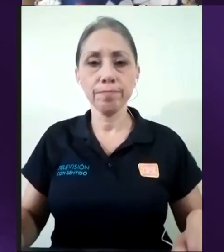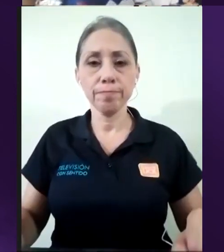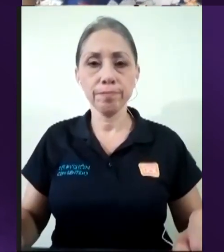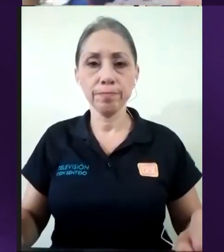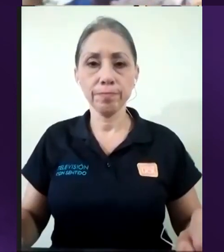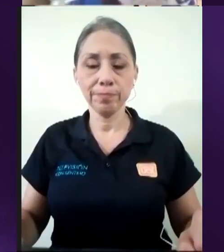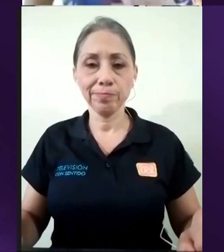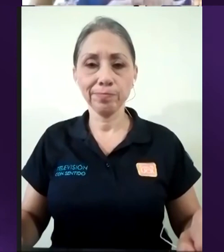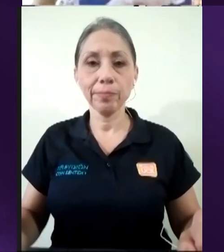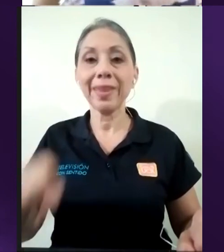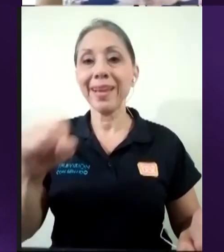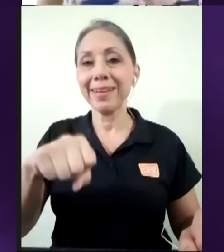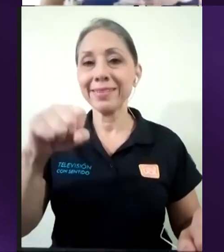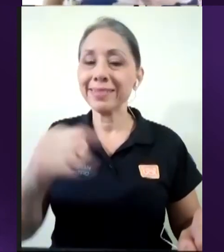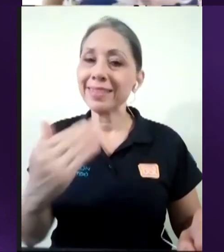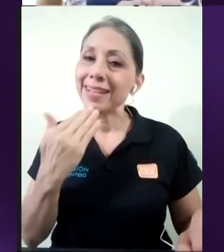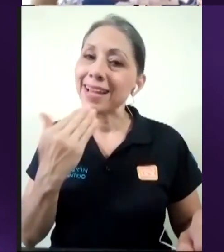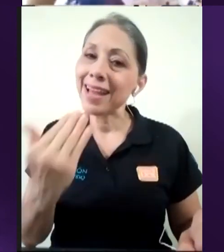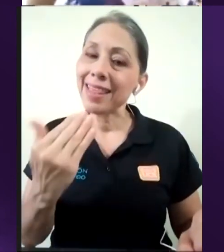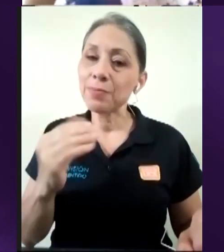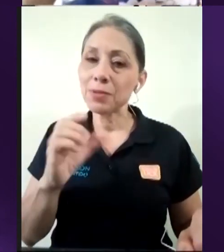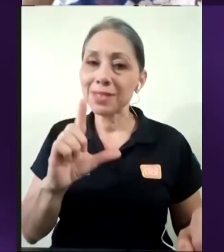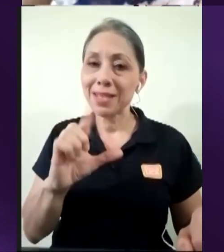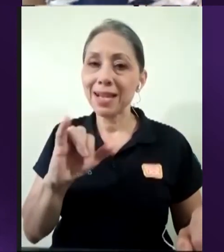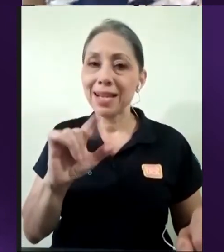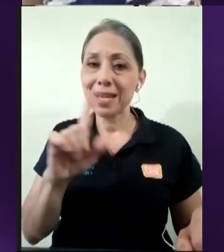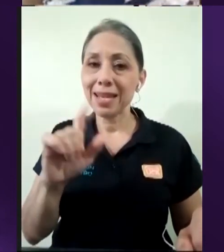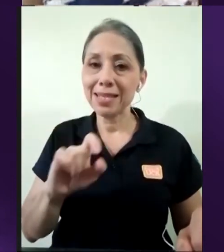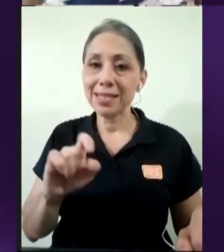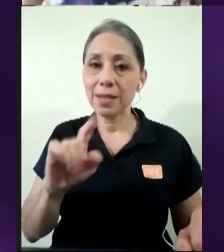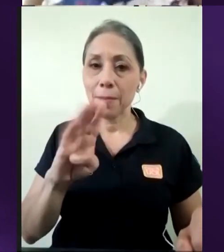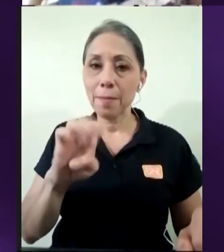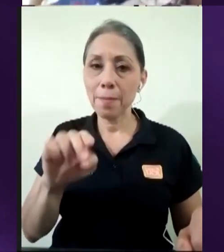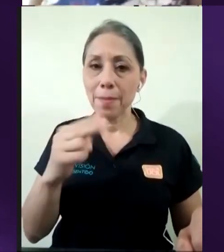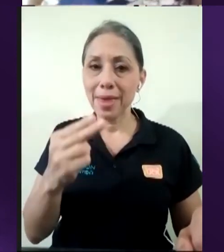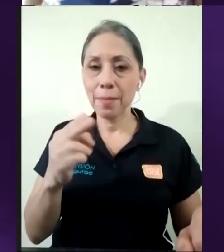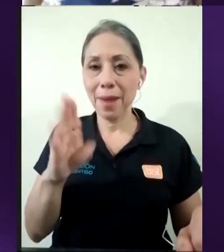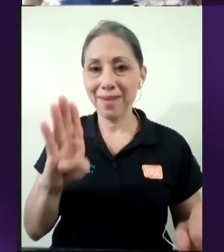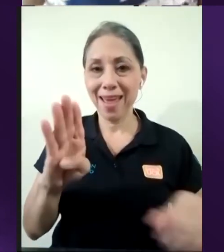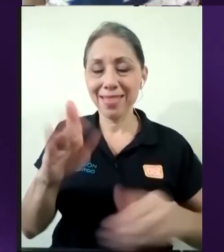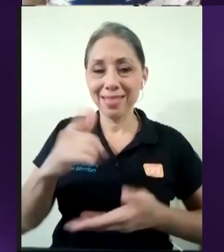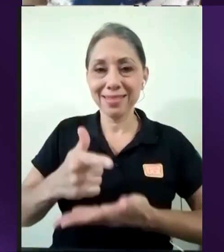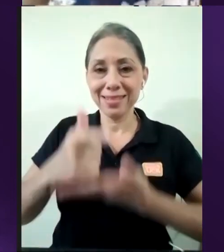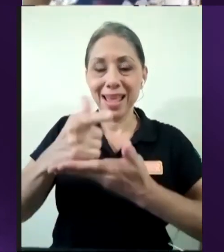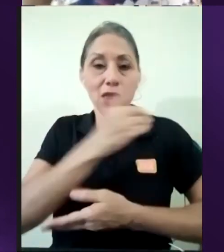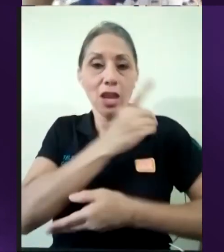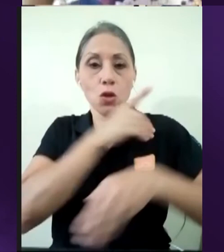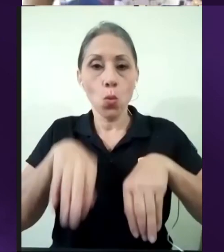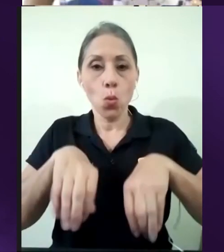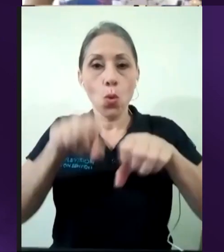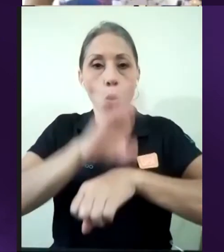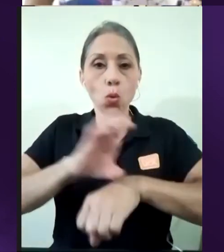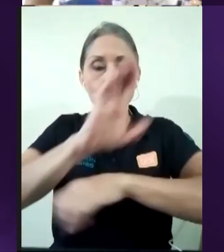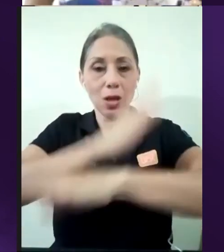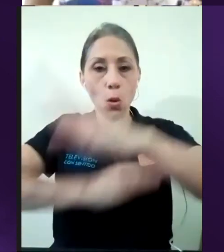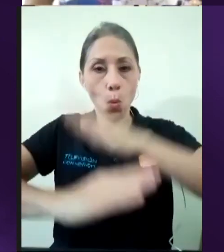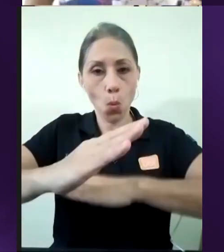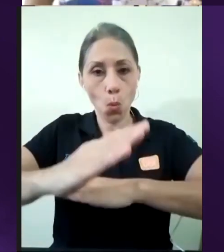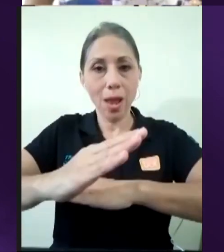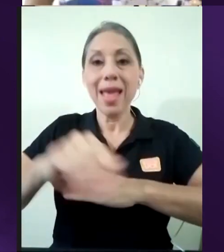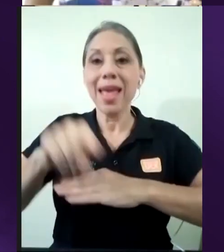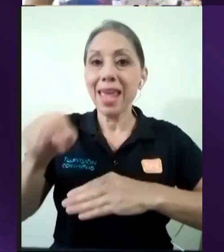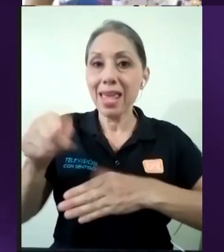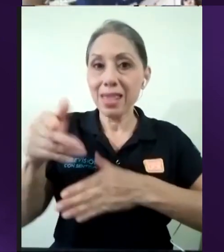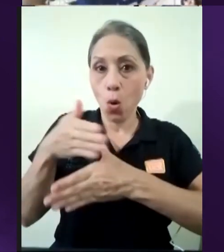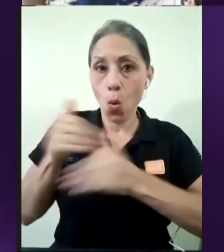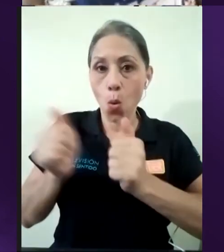Así es, le agradecemos a Lisbeth Barrantes, directora ejecutiva del Consejo Nacional de Personas con Discapacidad, haber compartido con nosotros